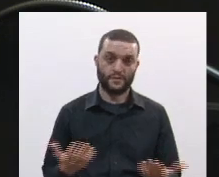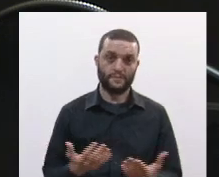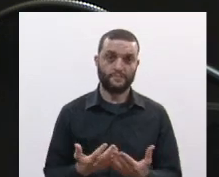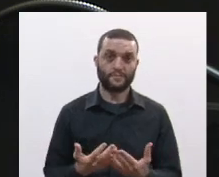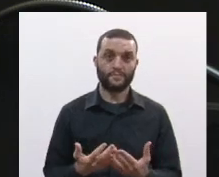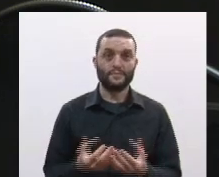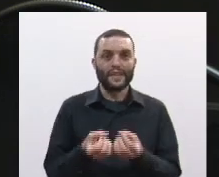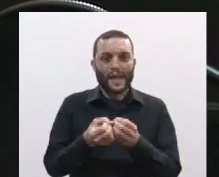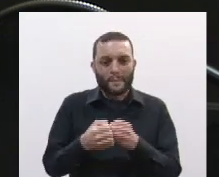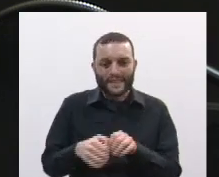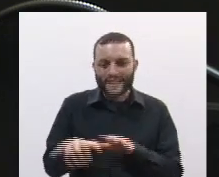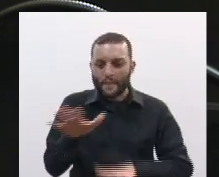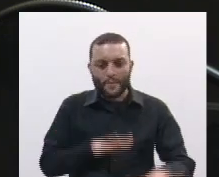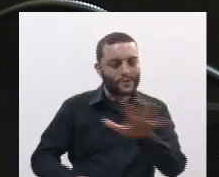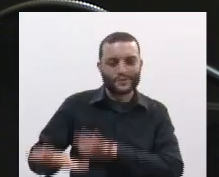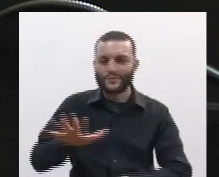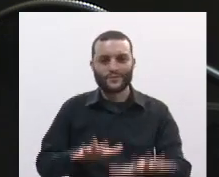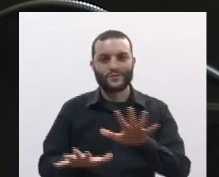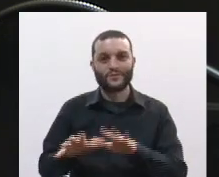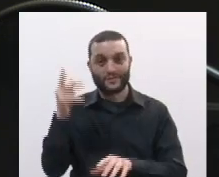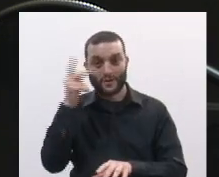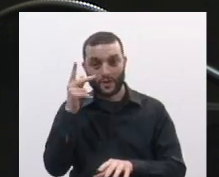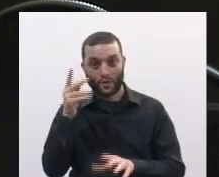así comenzamos esa gestión,